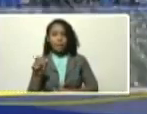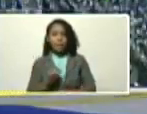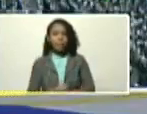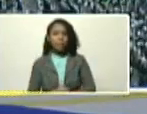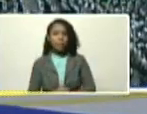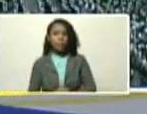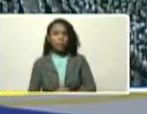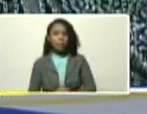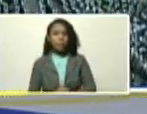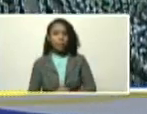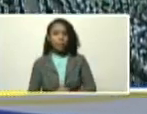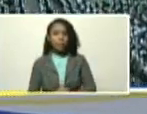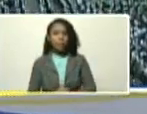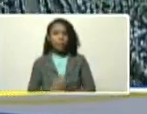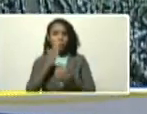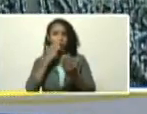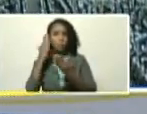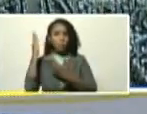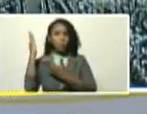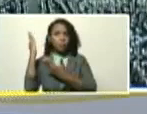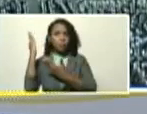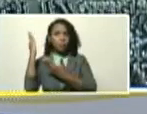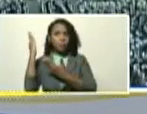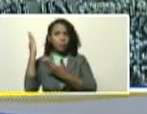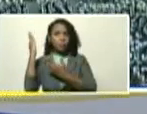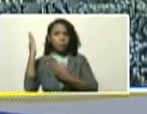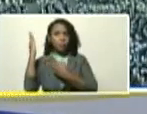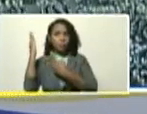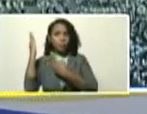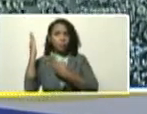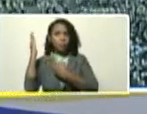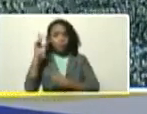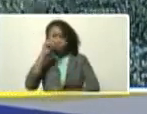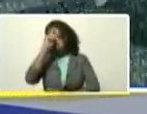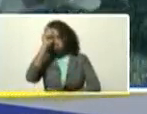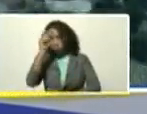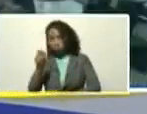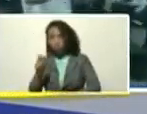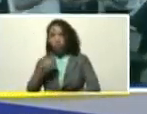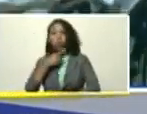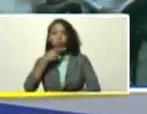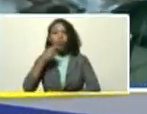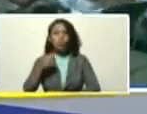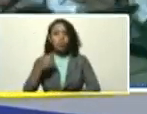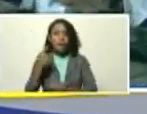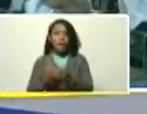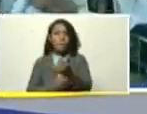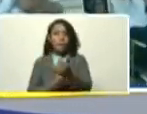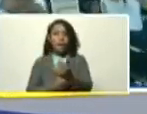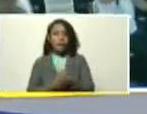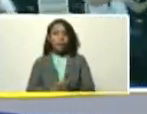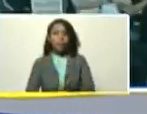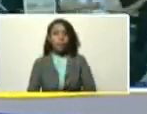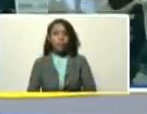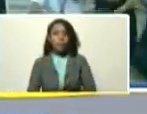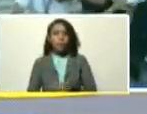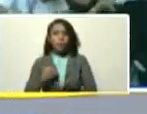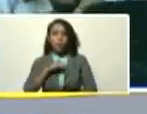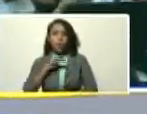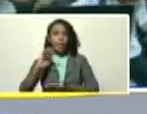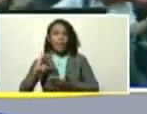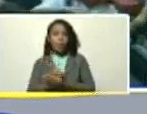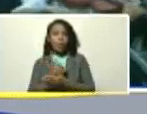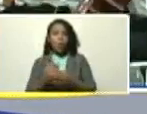¿verdad? Bueno, como homenaje a Rusia, a una hermana. Le estábamos quitando un